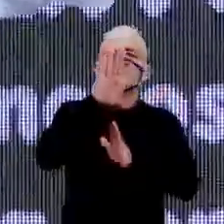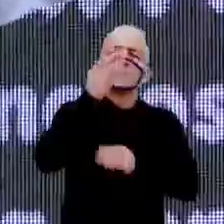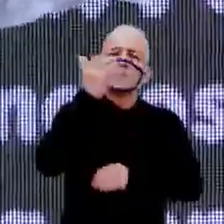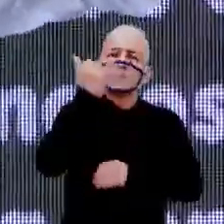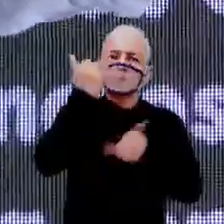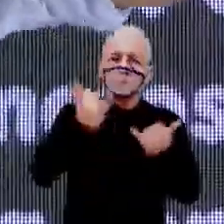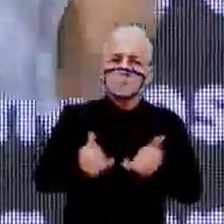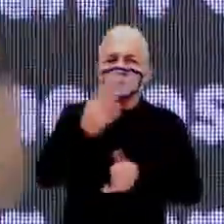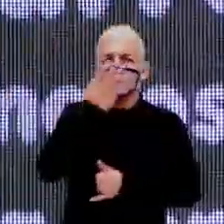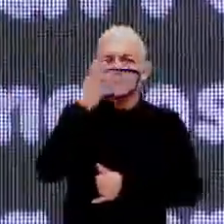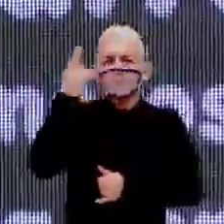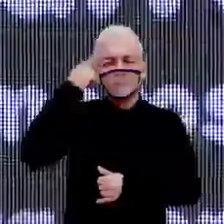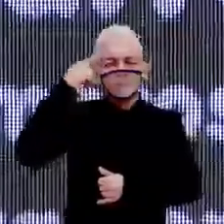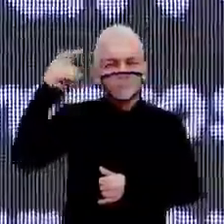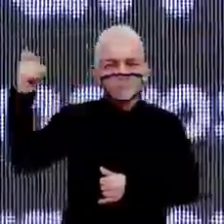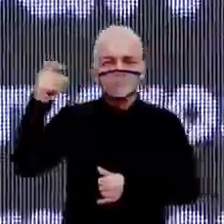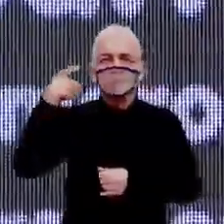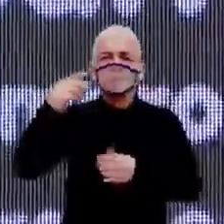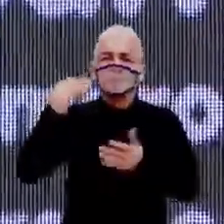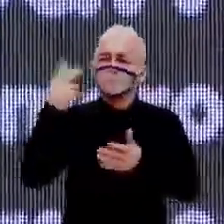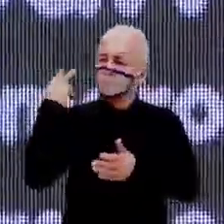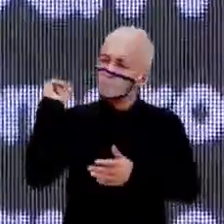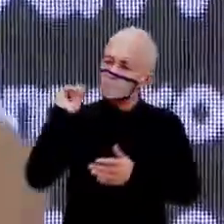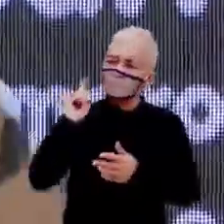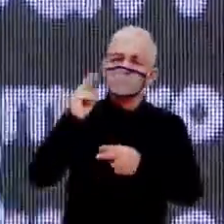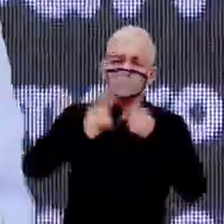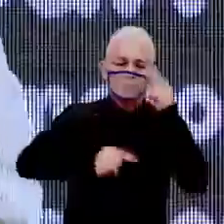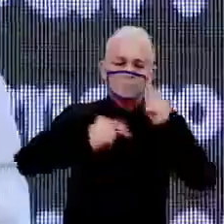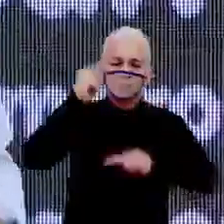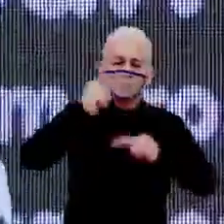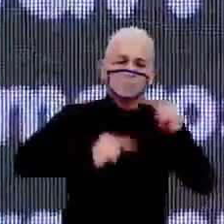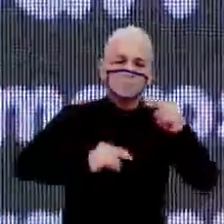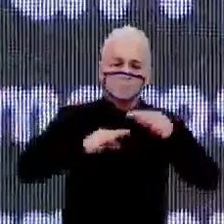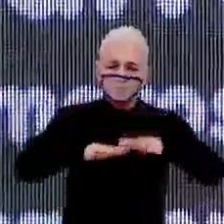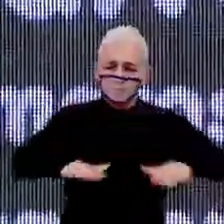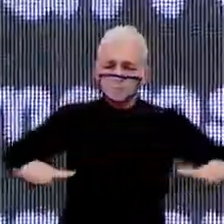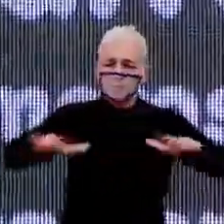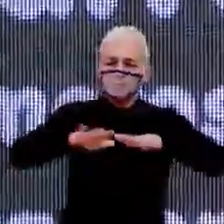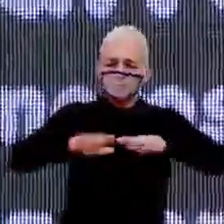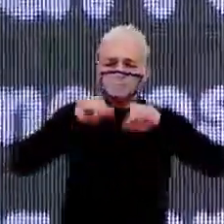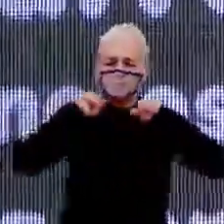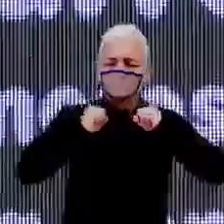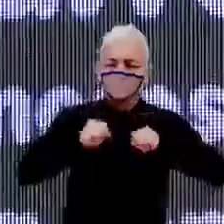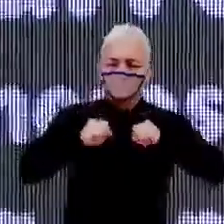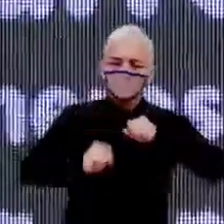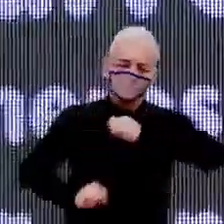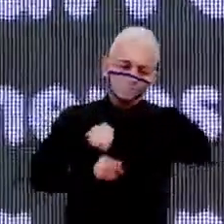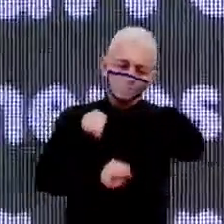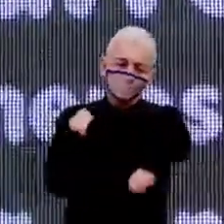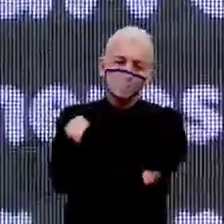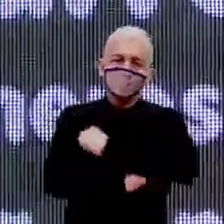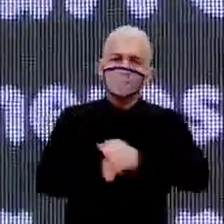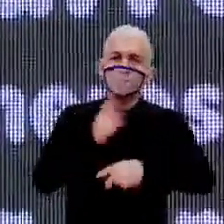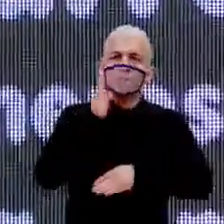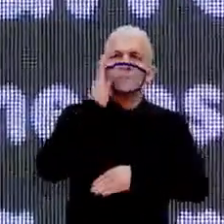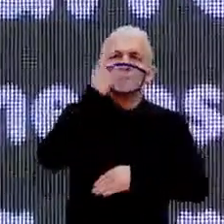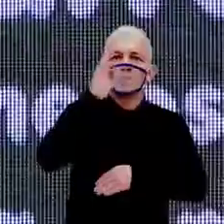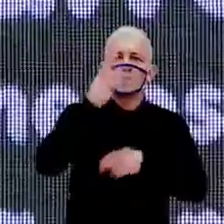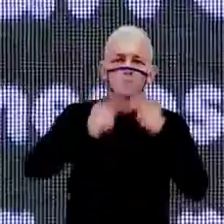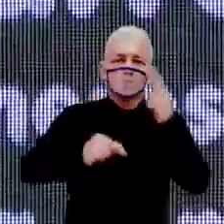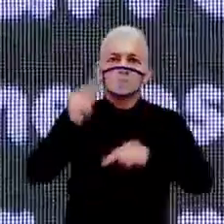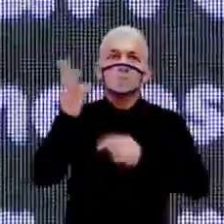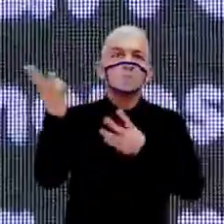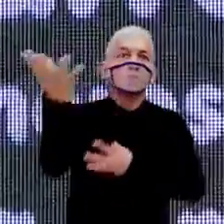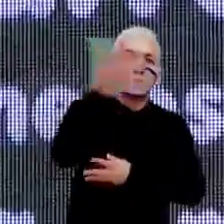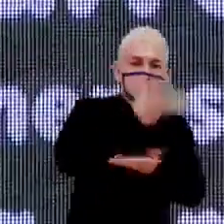hoy podemos soñar con ella porque venimos construyendo los cimientos sólidos. Vienen muchas cosas buenas, las vamos a construir en